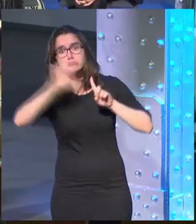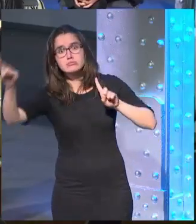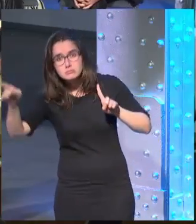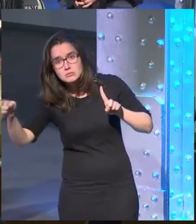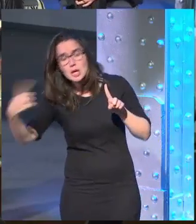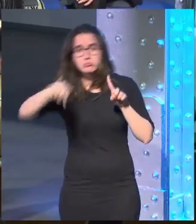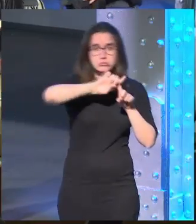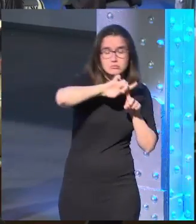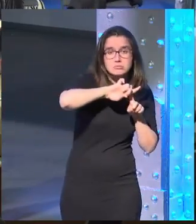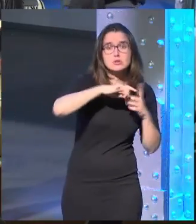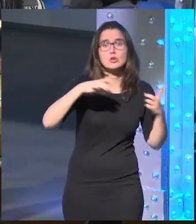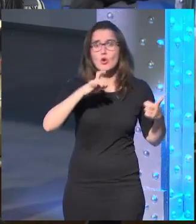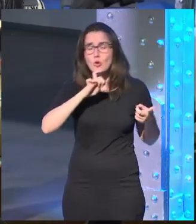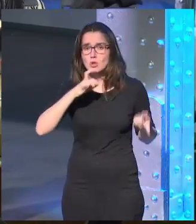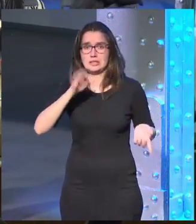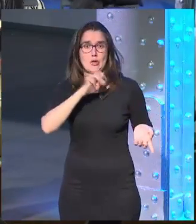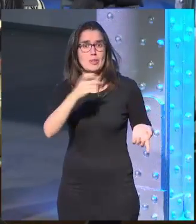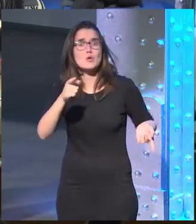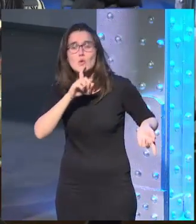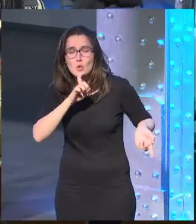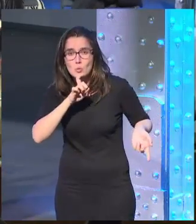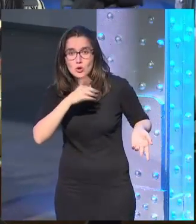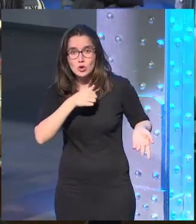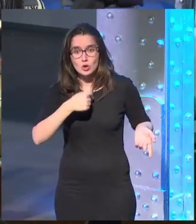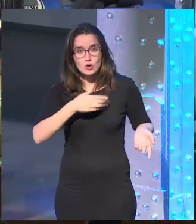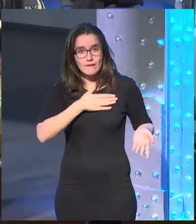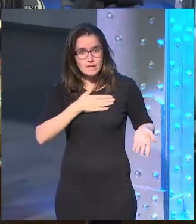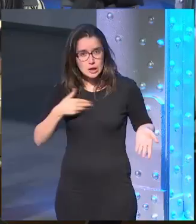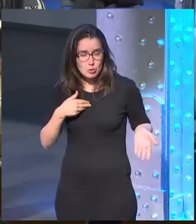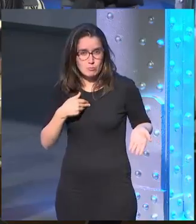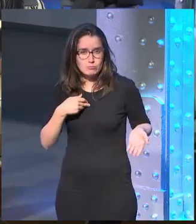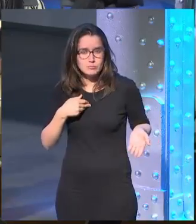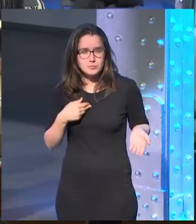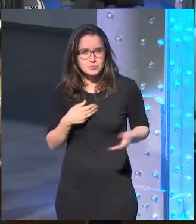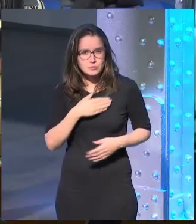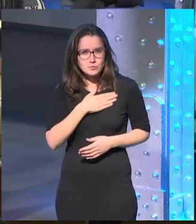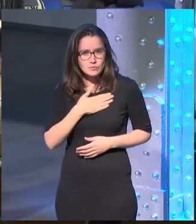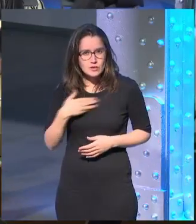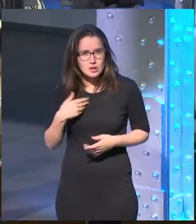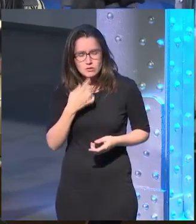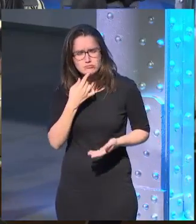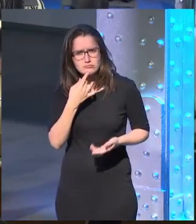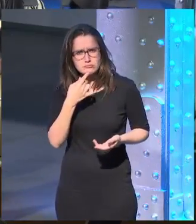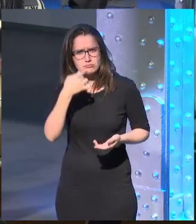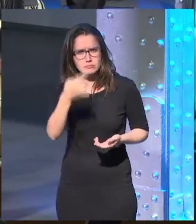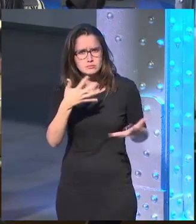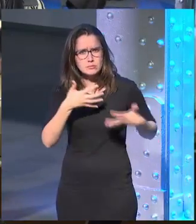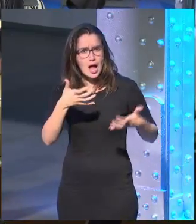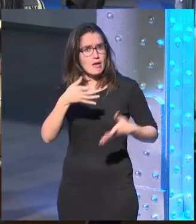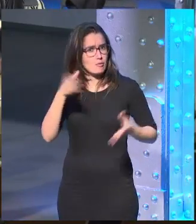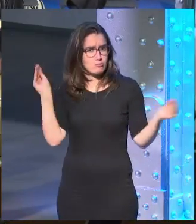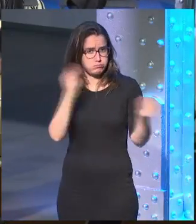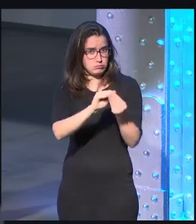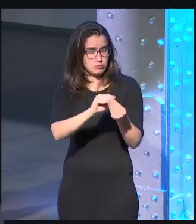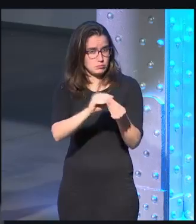no sé, el modo indiano del siglo XXI. Yo quiero, por corroborar un poco, quiero enfatizar, estoy 100% de acuerdo